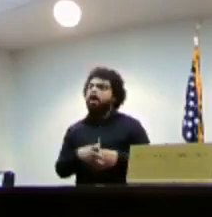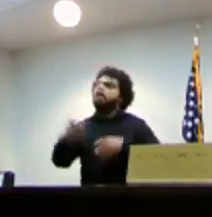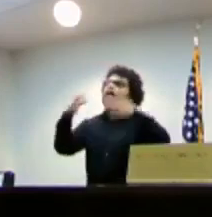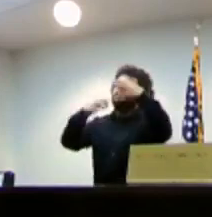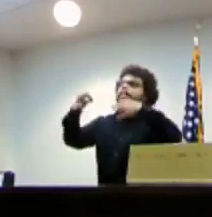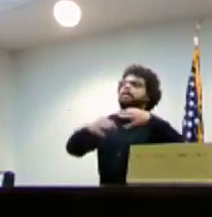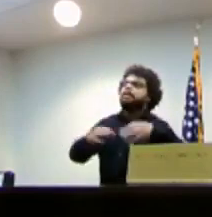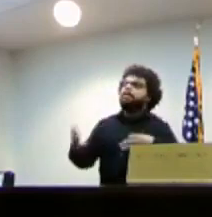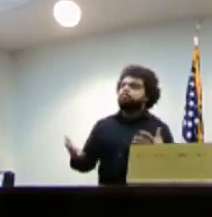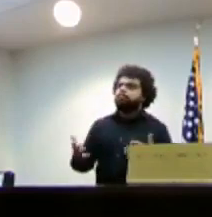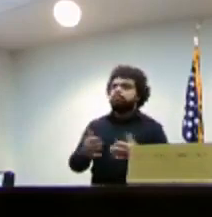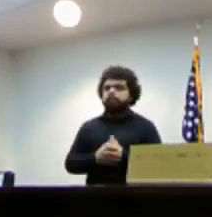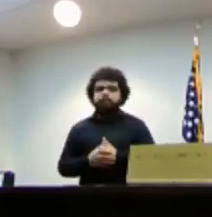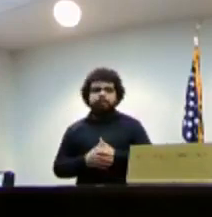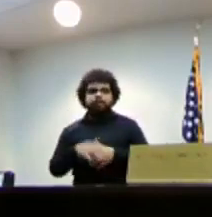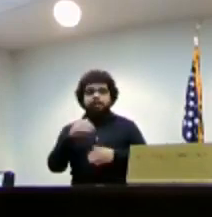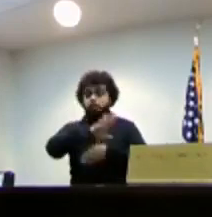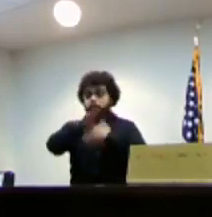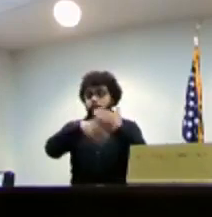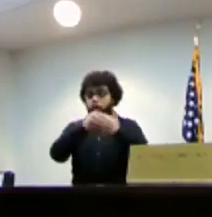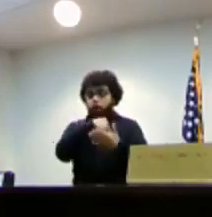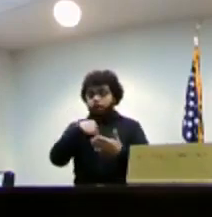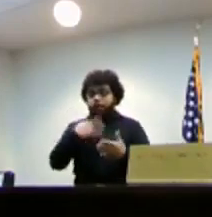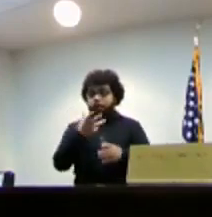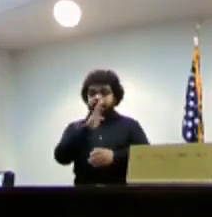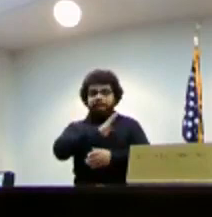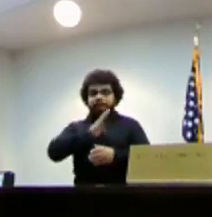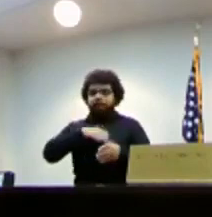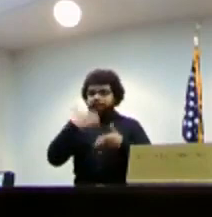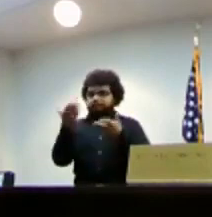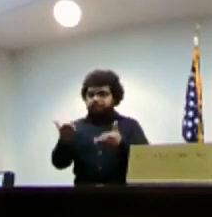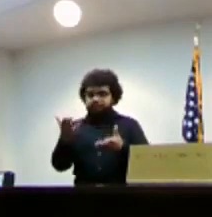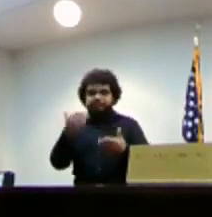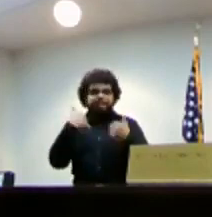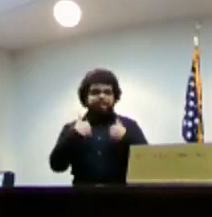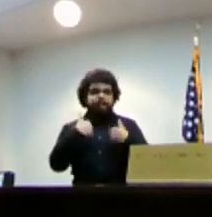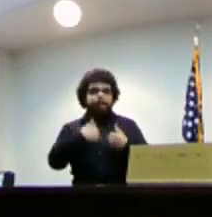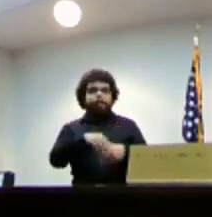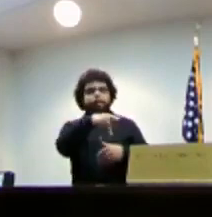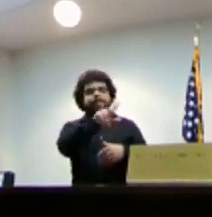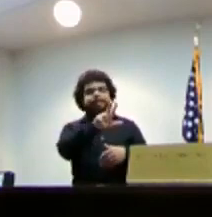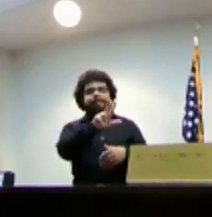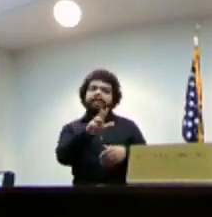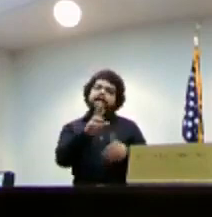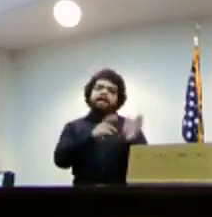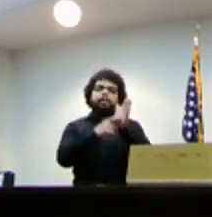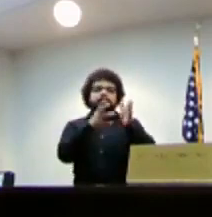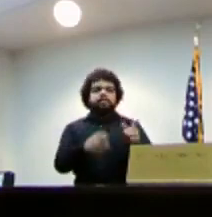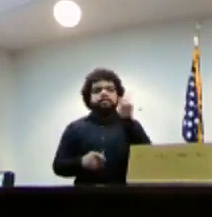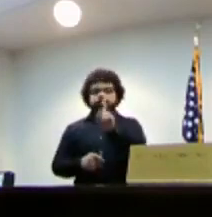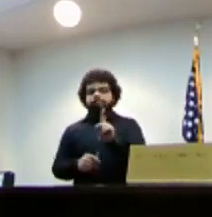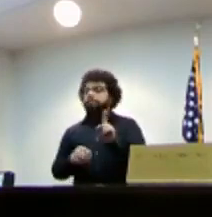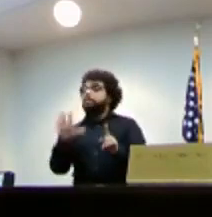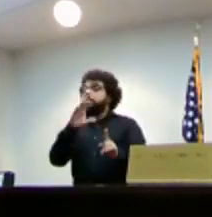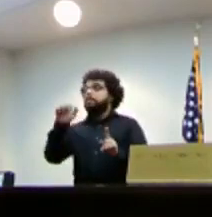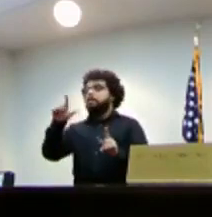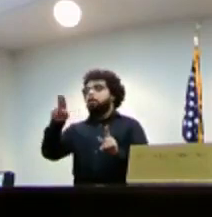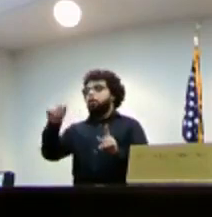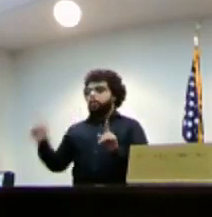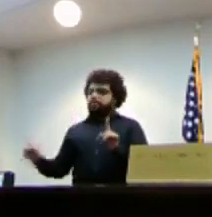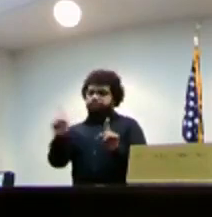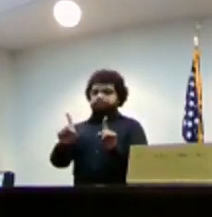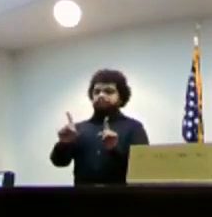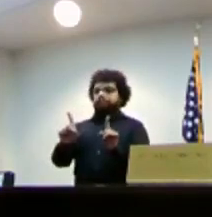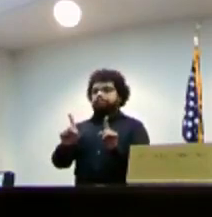en cual realmente son todos los miembros de la Junta. Tenemos un representante de P3 y un representante de Luma. Para estar seguro